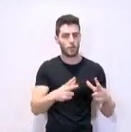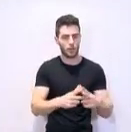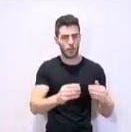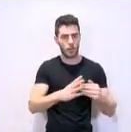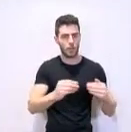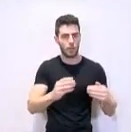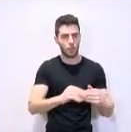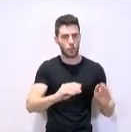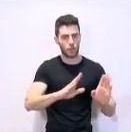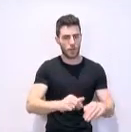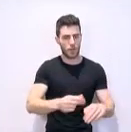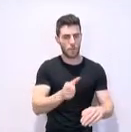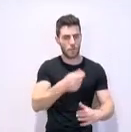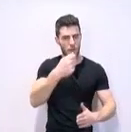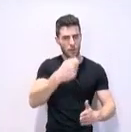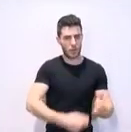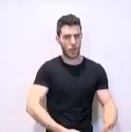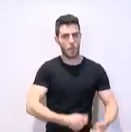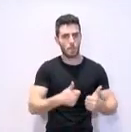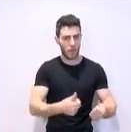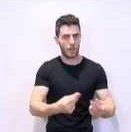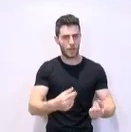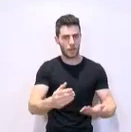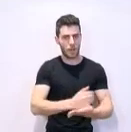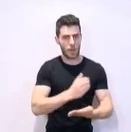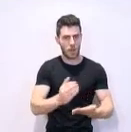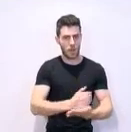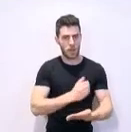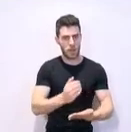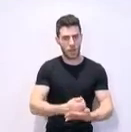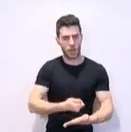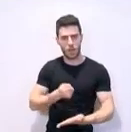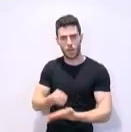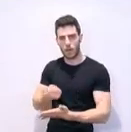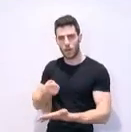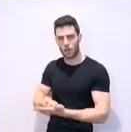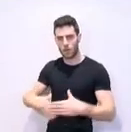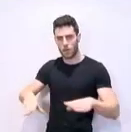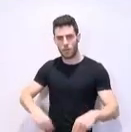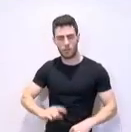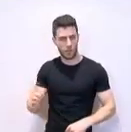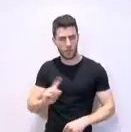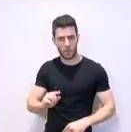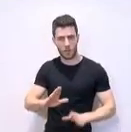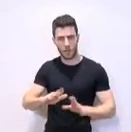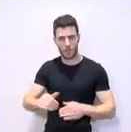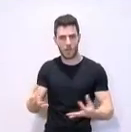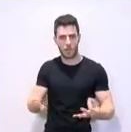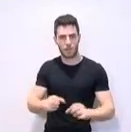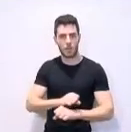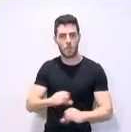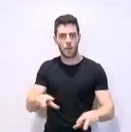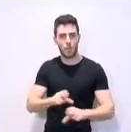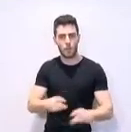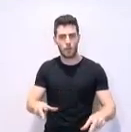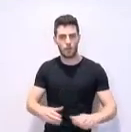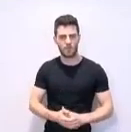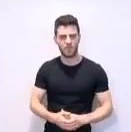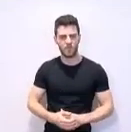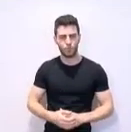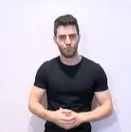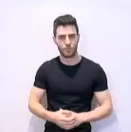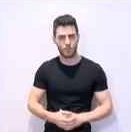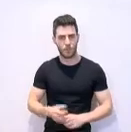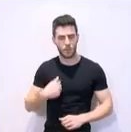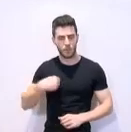precios encarecidos donde el margen de beneficio no asume los costes, sino al contrario los empeora. Tampoco sé lo que